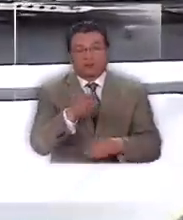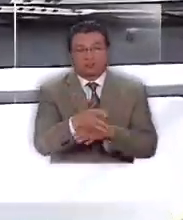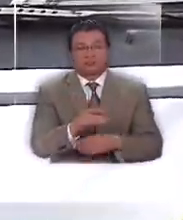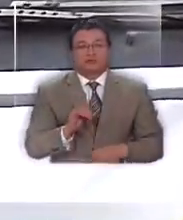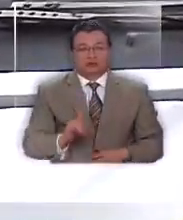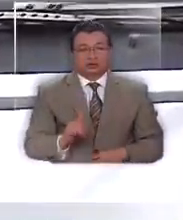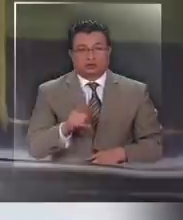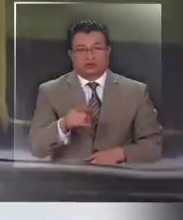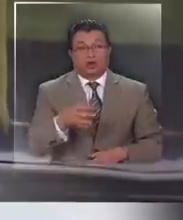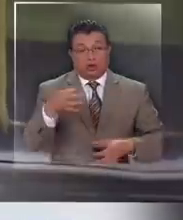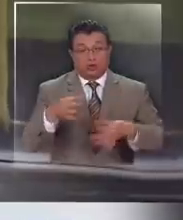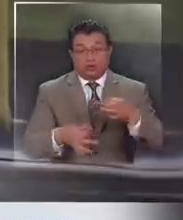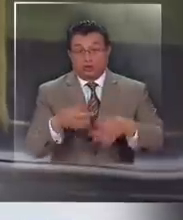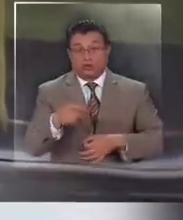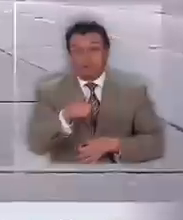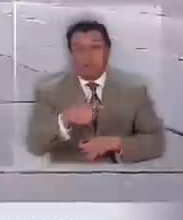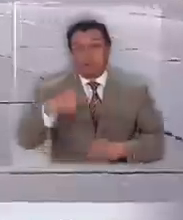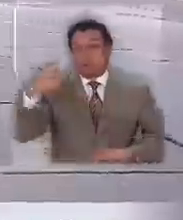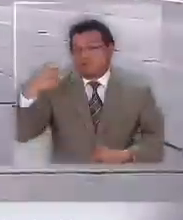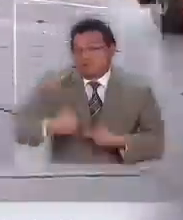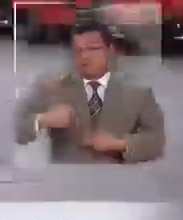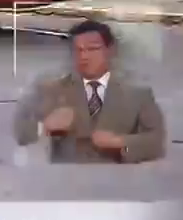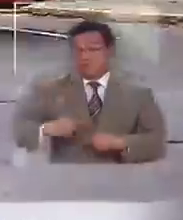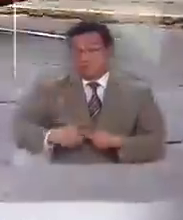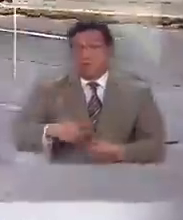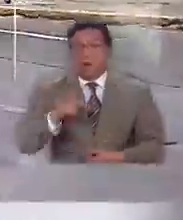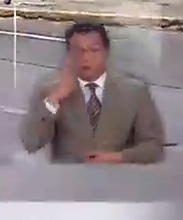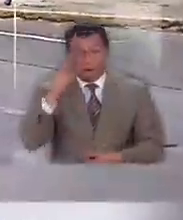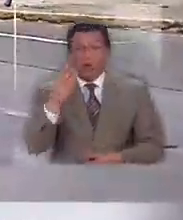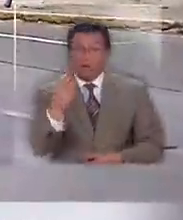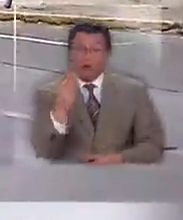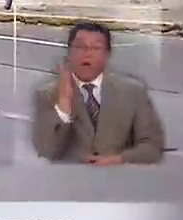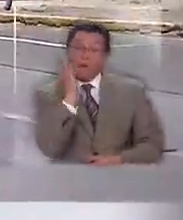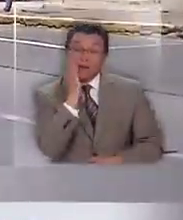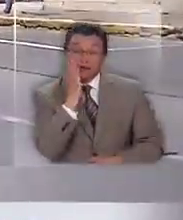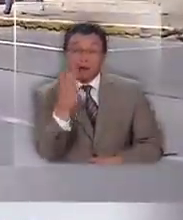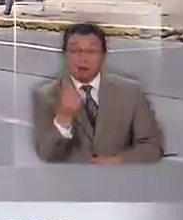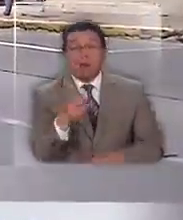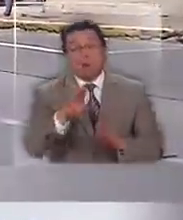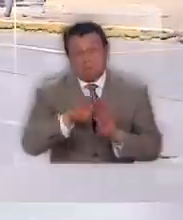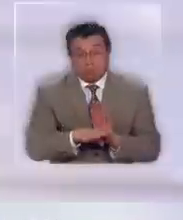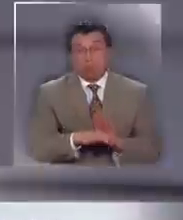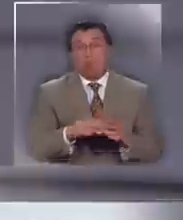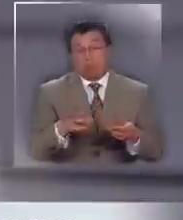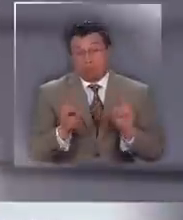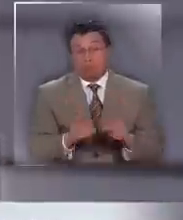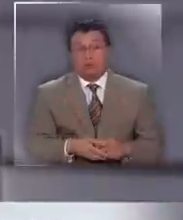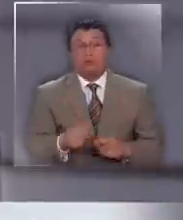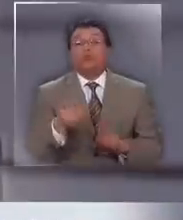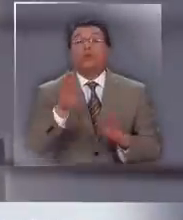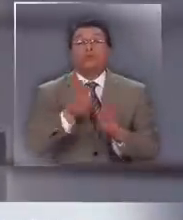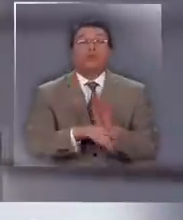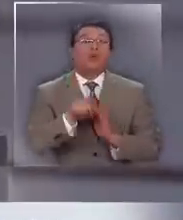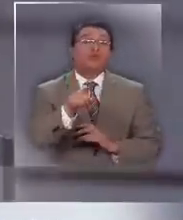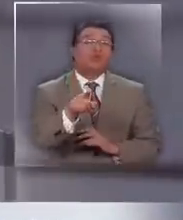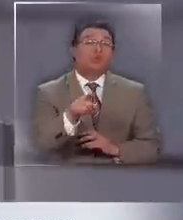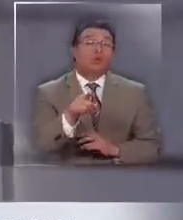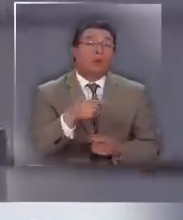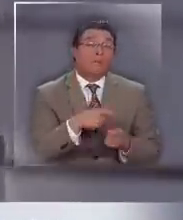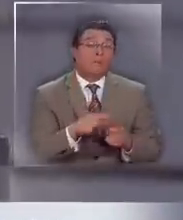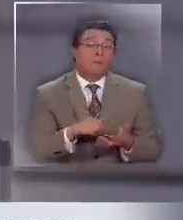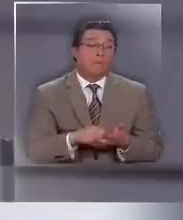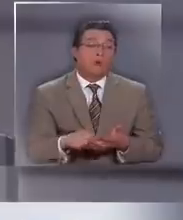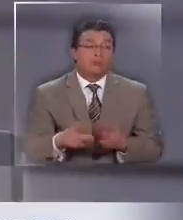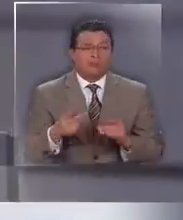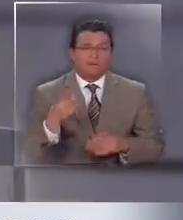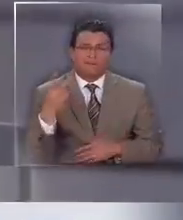fue el juez de hierro, pero es súper buena persona. Su rebaja va. ¿Cuánto te rebajó, por ejemplo?